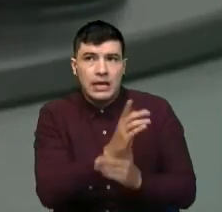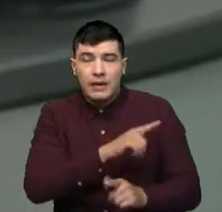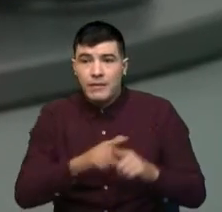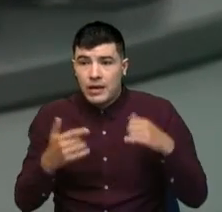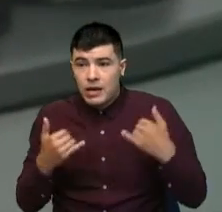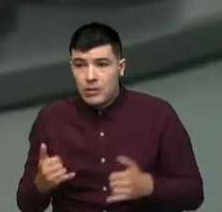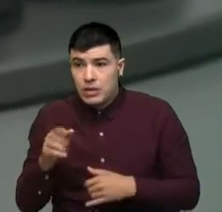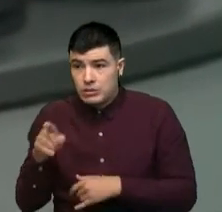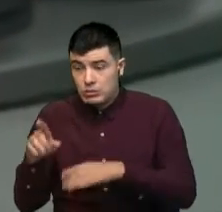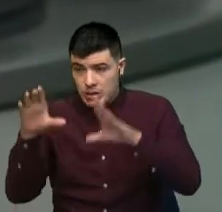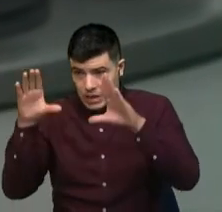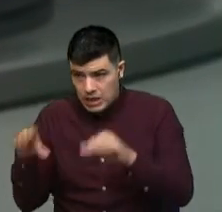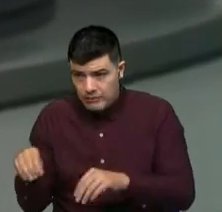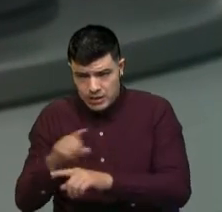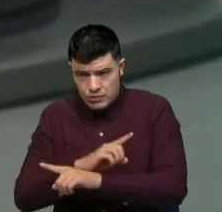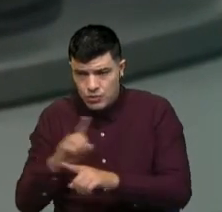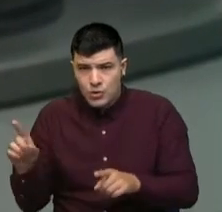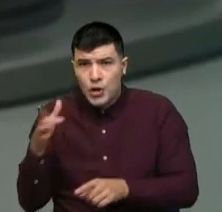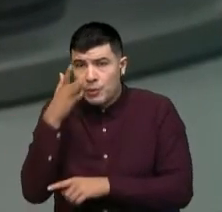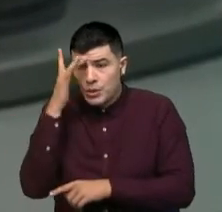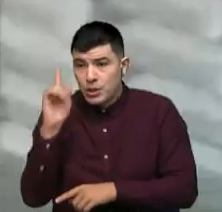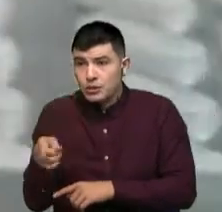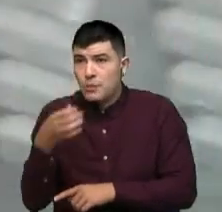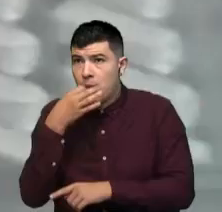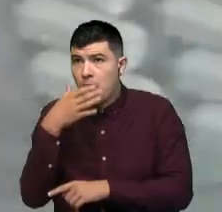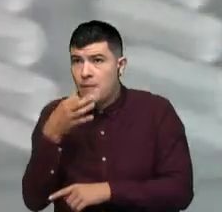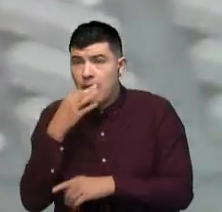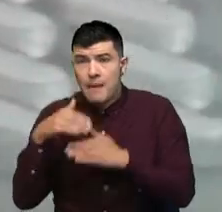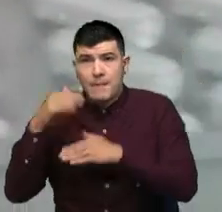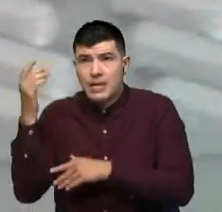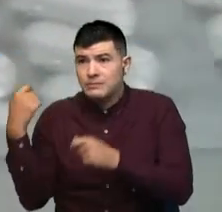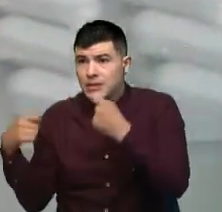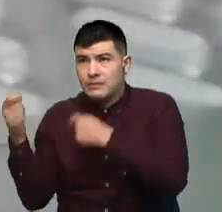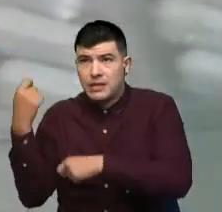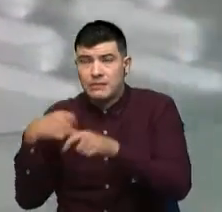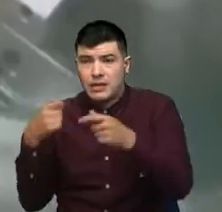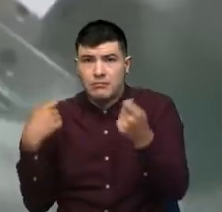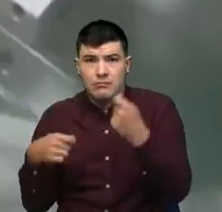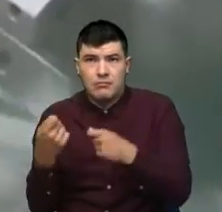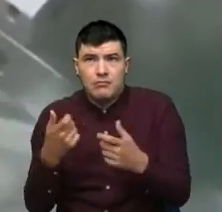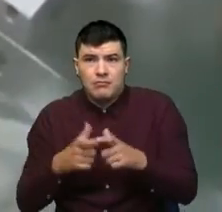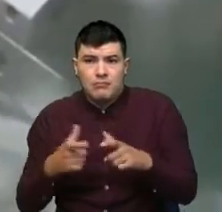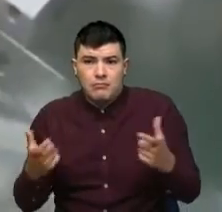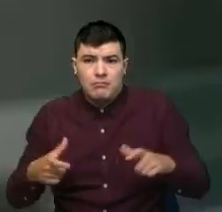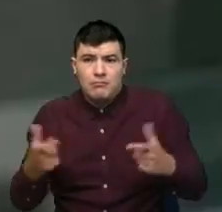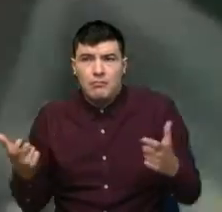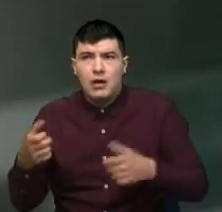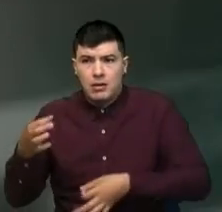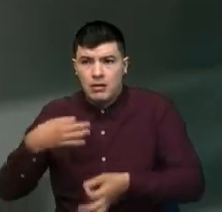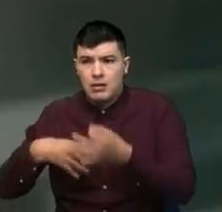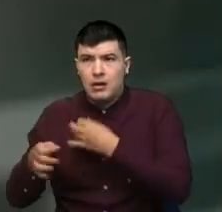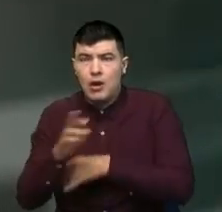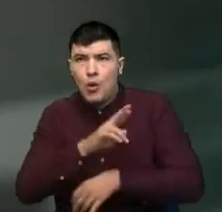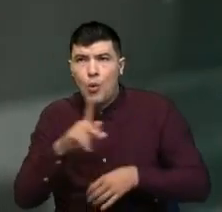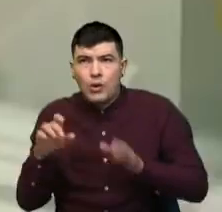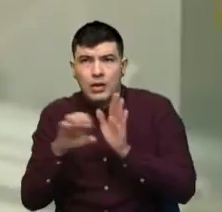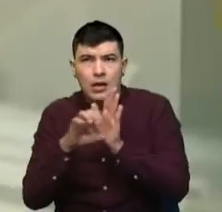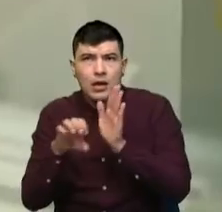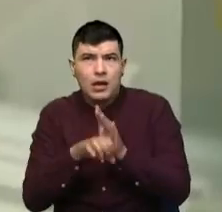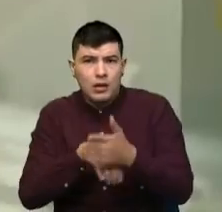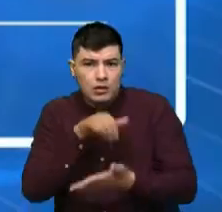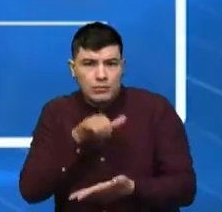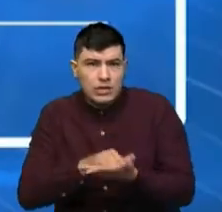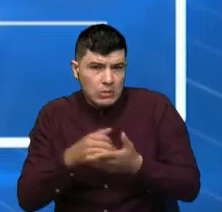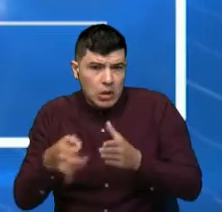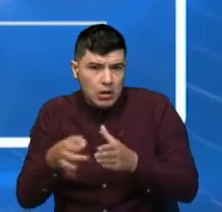presentando desabastecimiento debido a que los anticonceptivos con mayor comercialización en el mercado pueden ser remplazados con otras marcas con los mismos